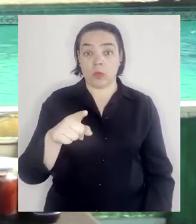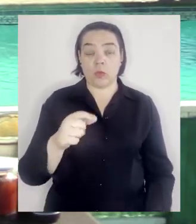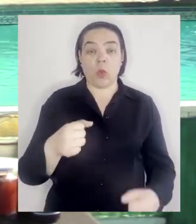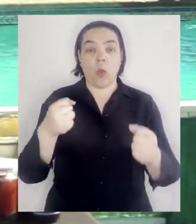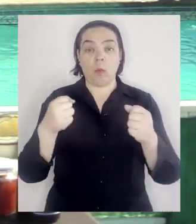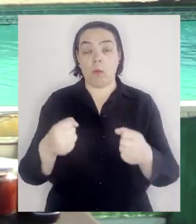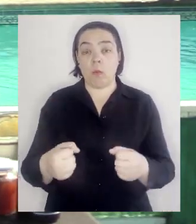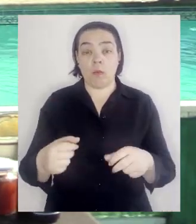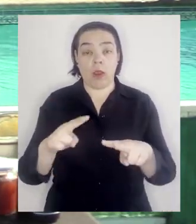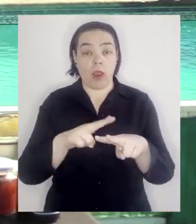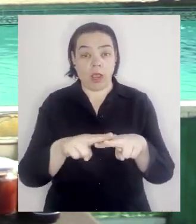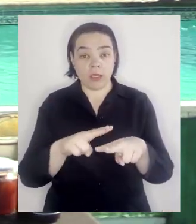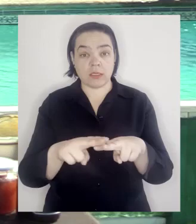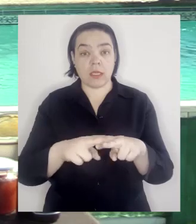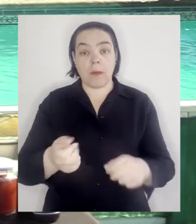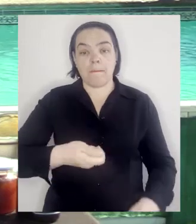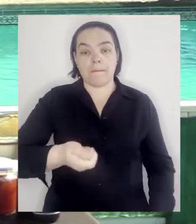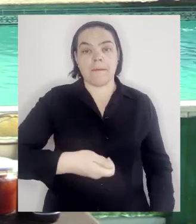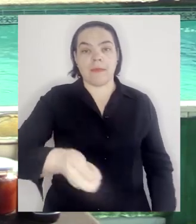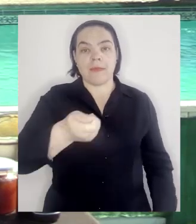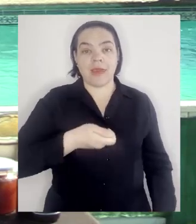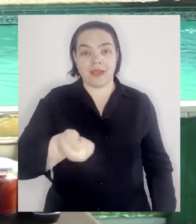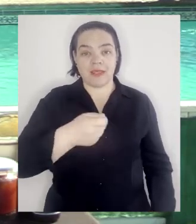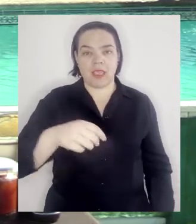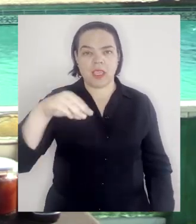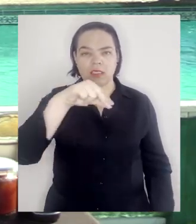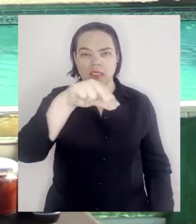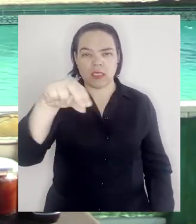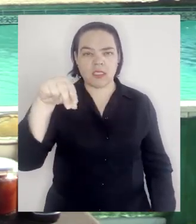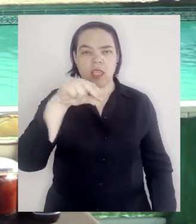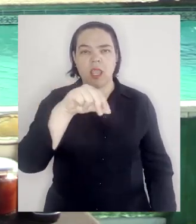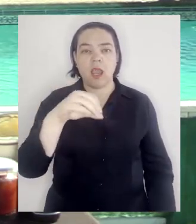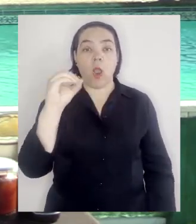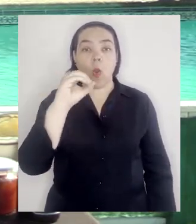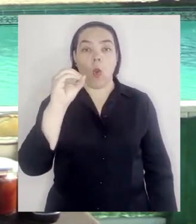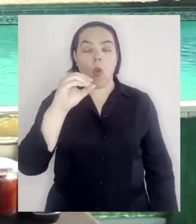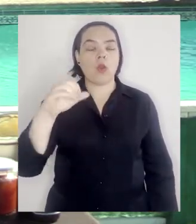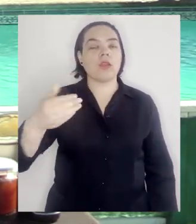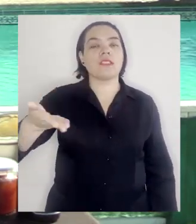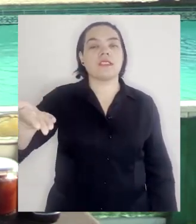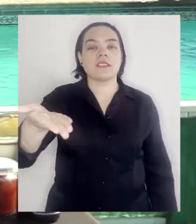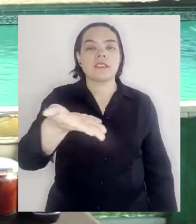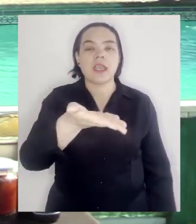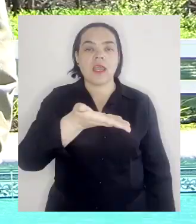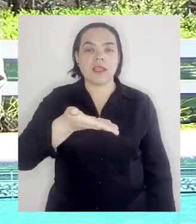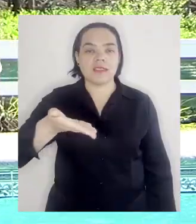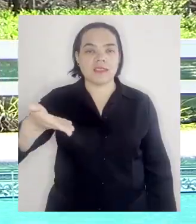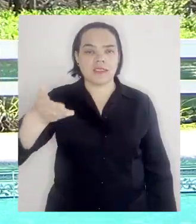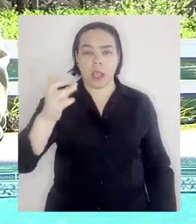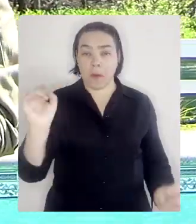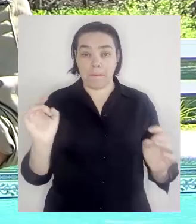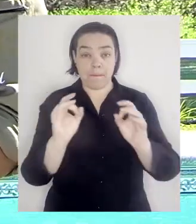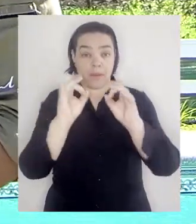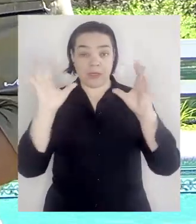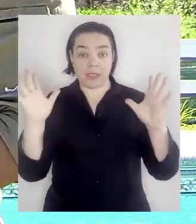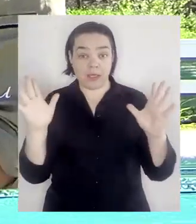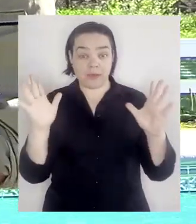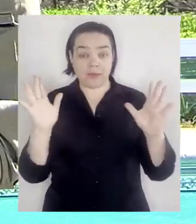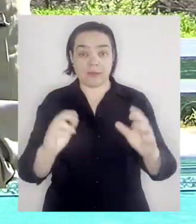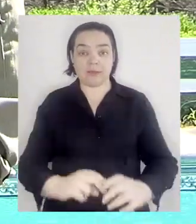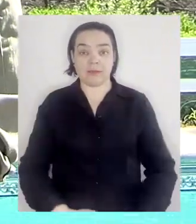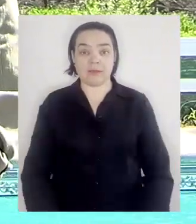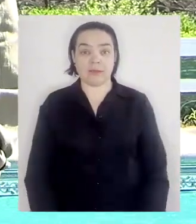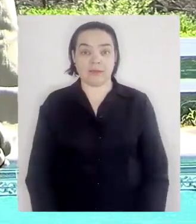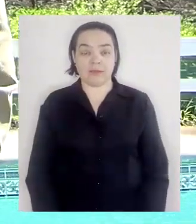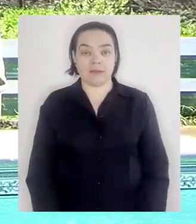con sal, con esto de salsas especiales, lo hacen como entrada, ¿cómo lo sirven? Con